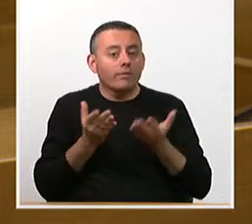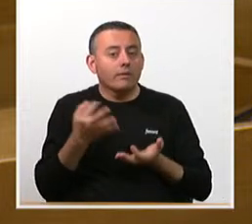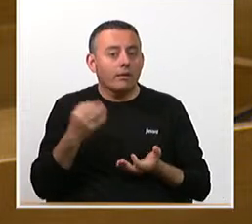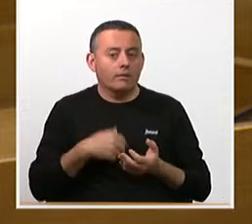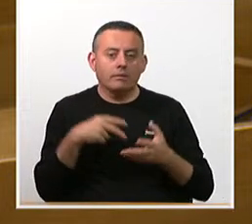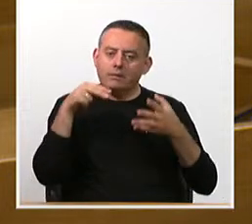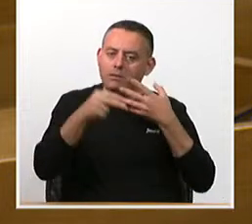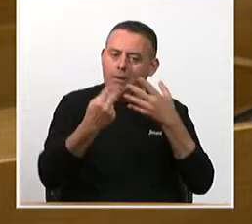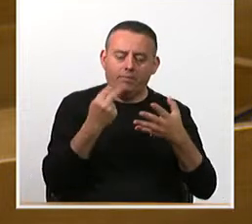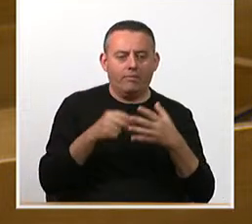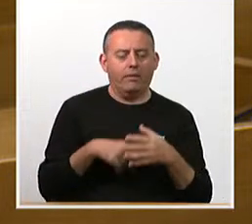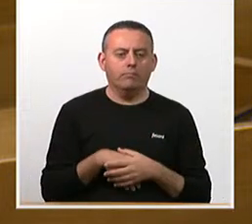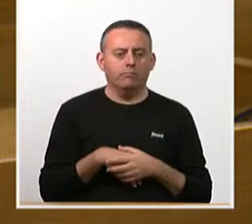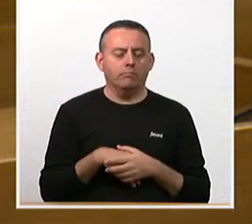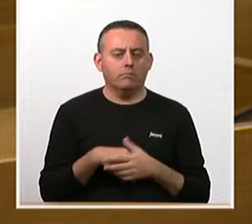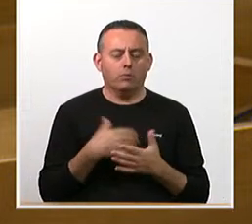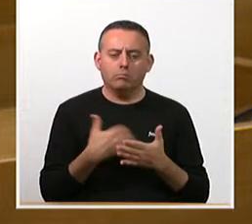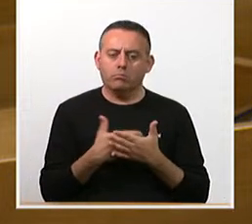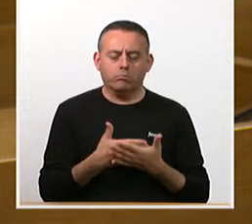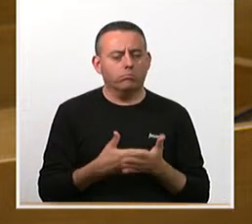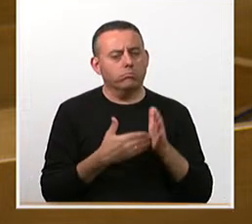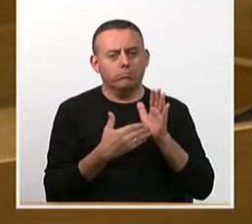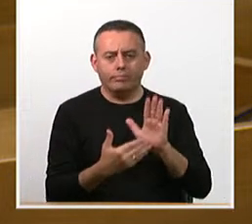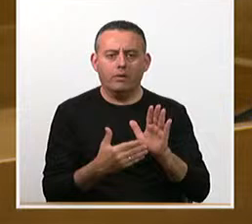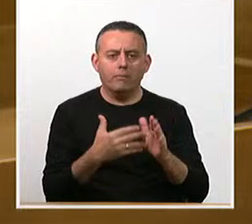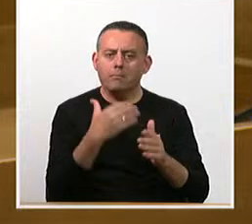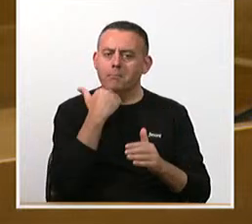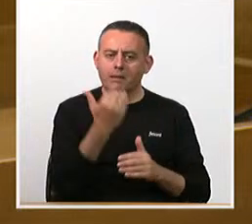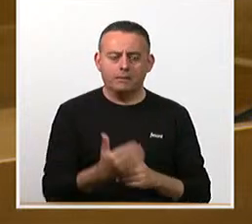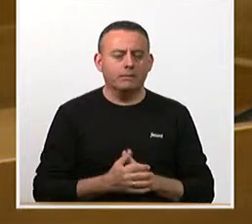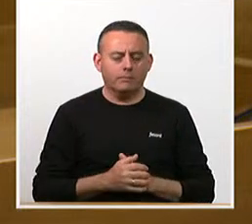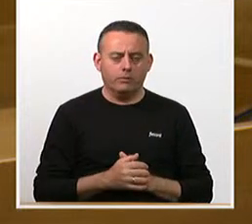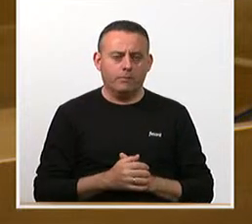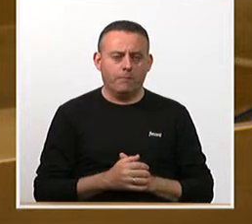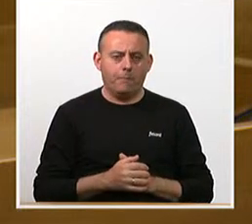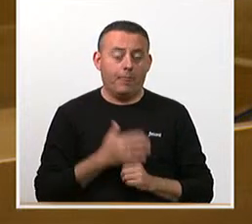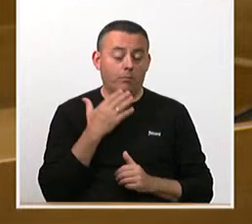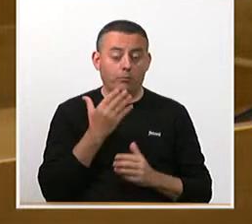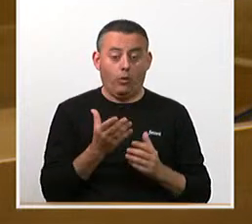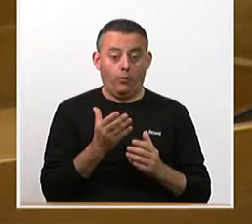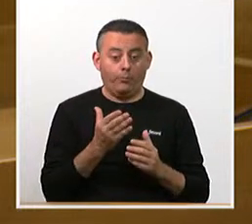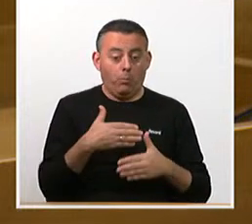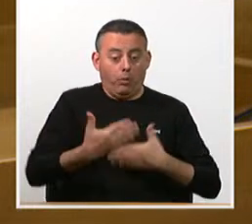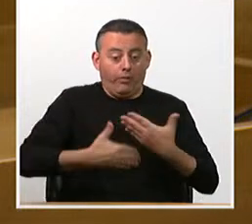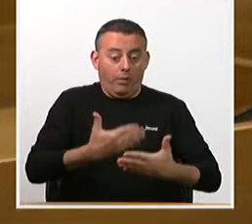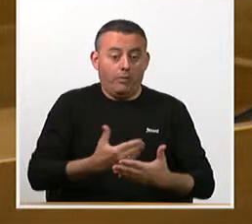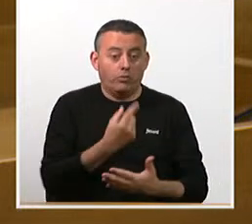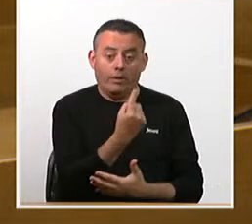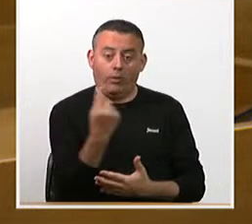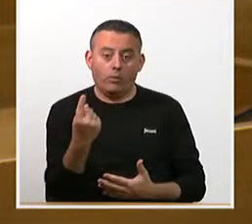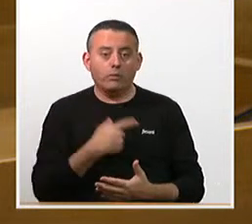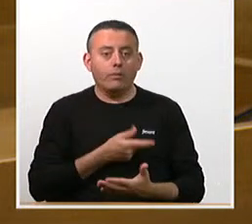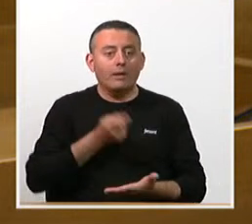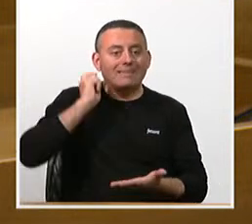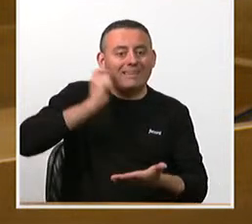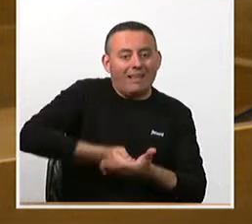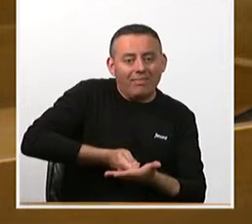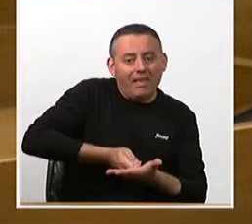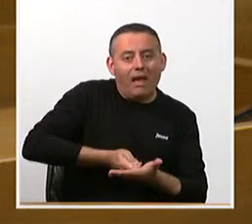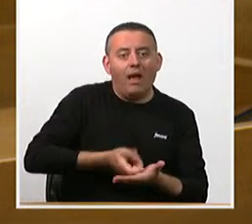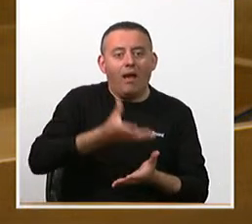cuentas la disponibilidad de información en línea sobre los procedimientos iales las sentencias y los